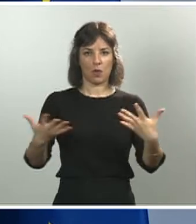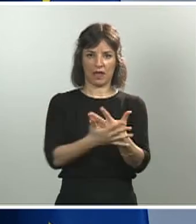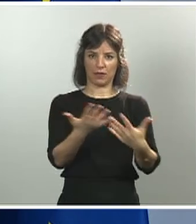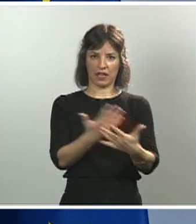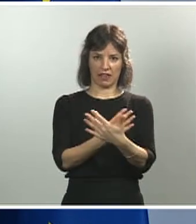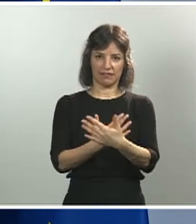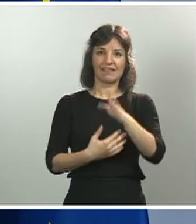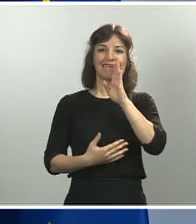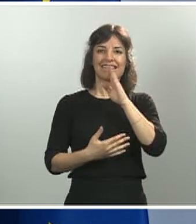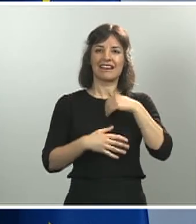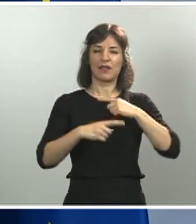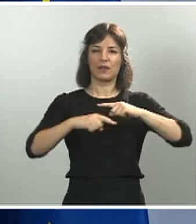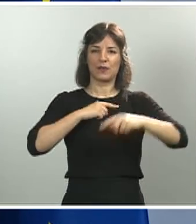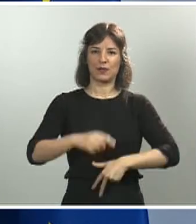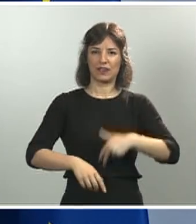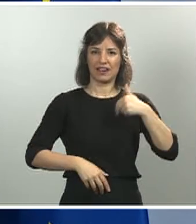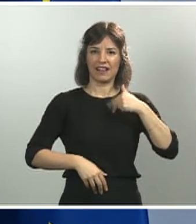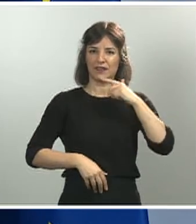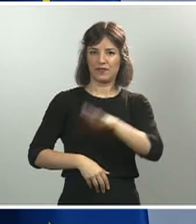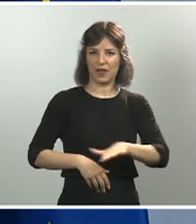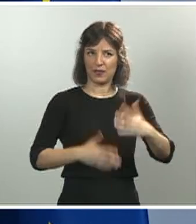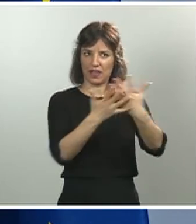la Dirección General de Infancia y